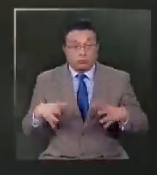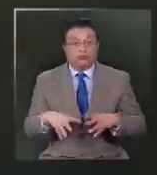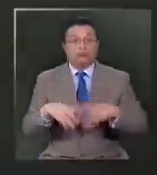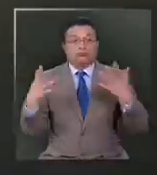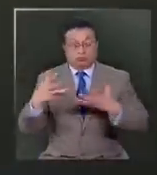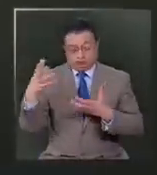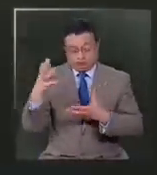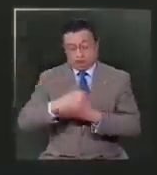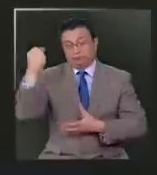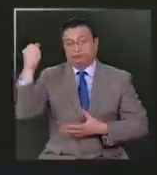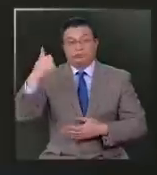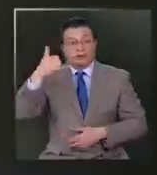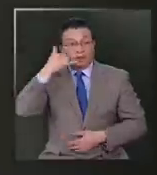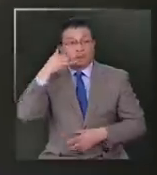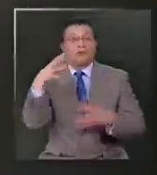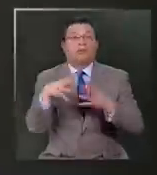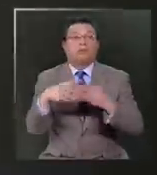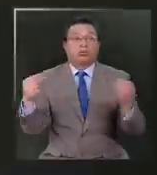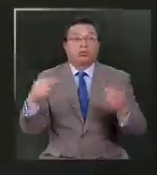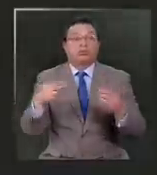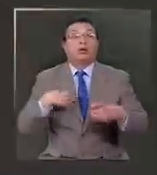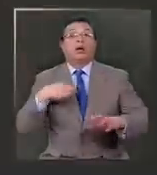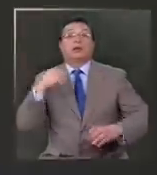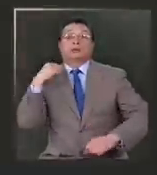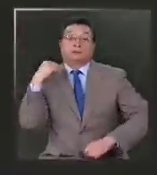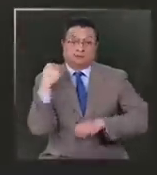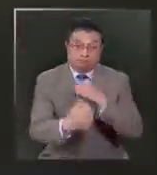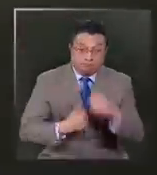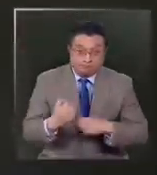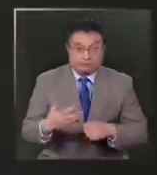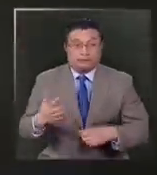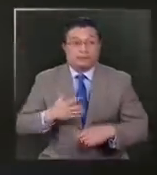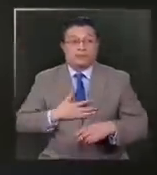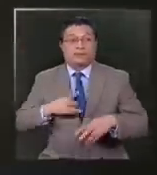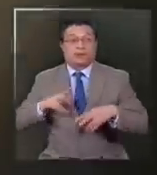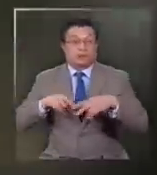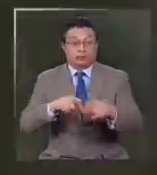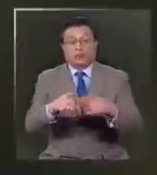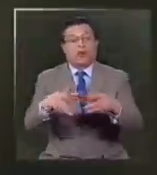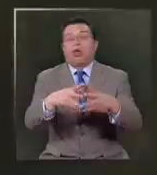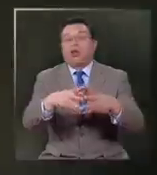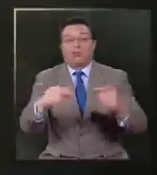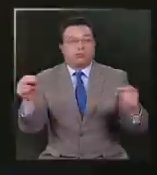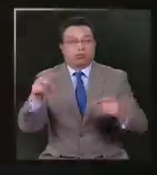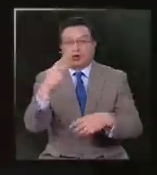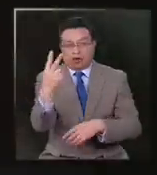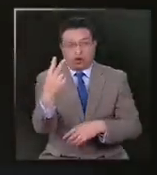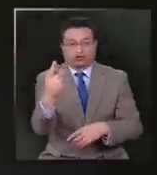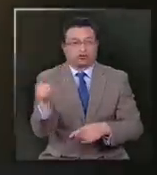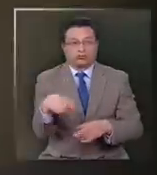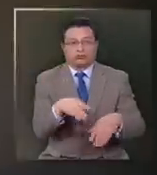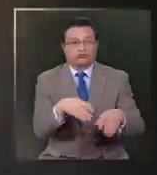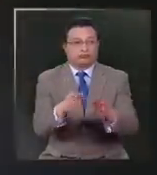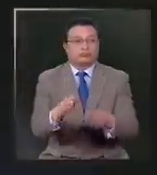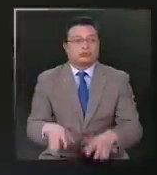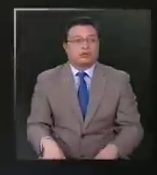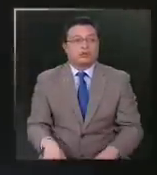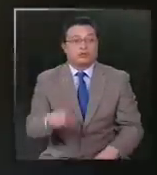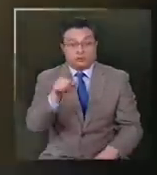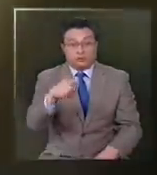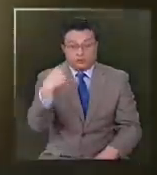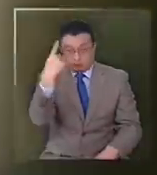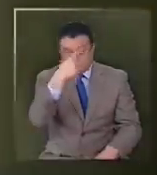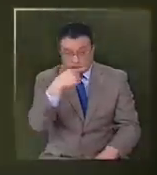teléfono y dando de perseguirnos se llevan 2 usted lo